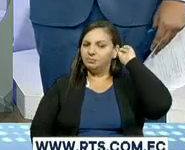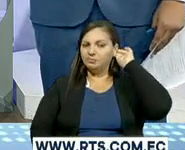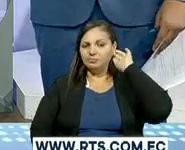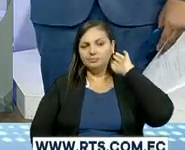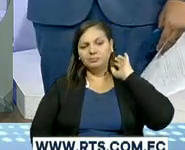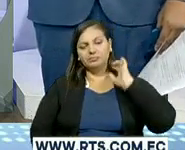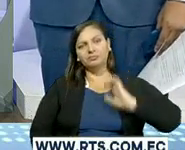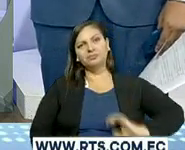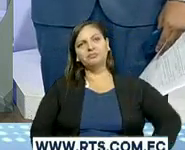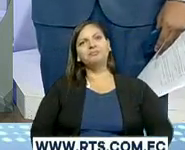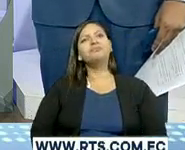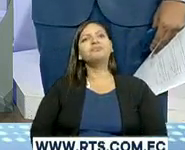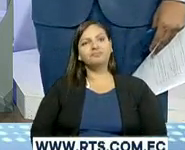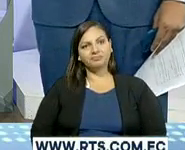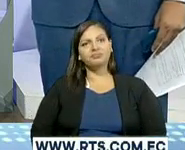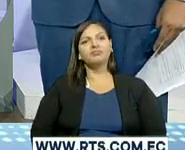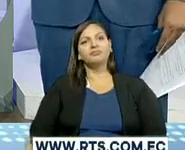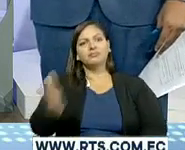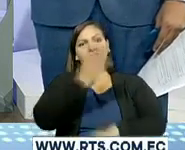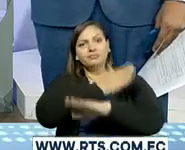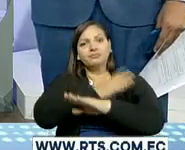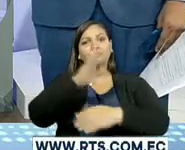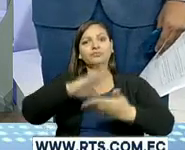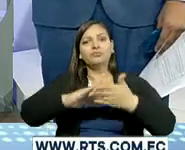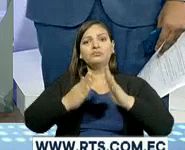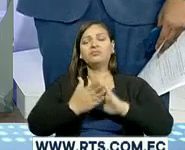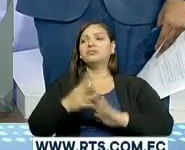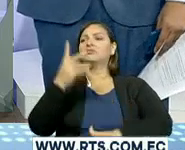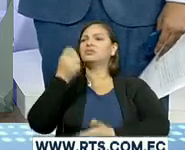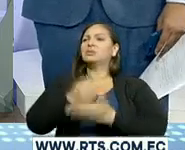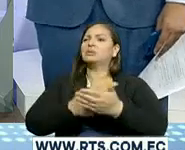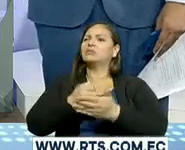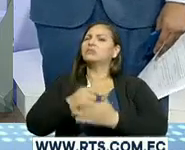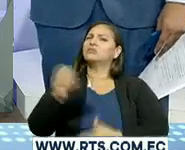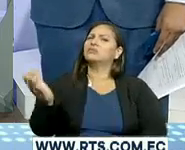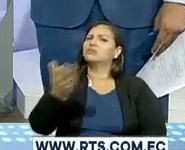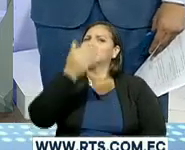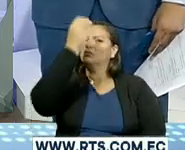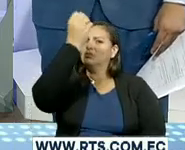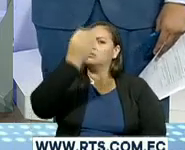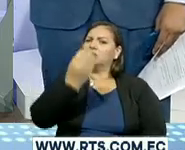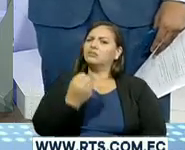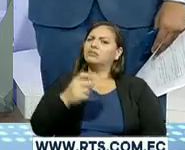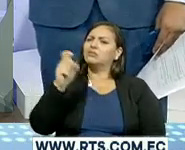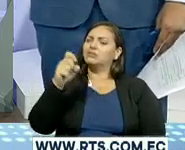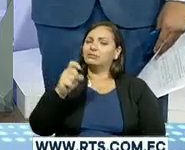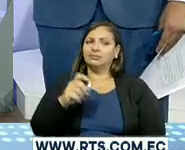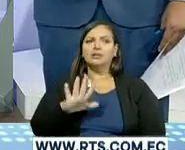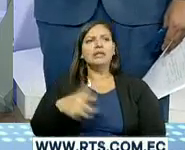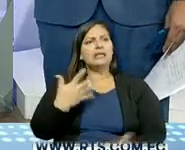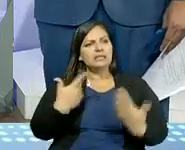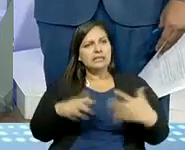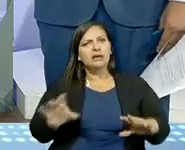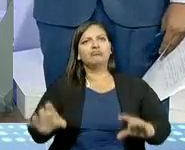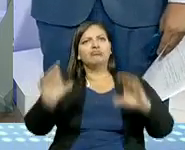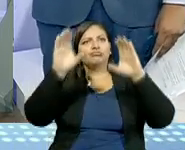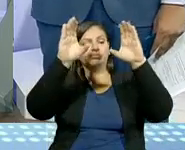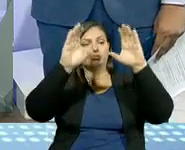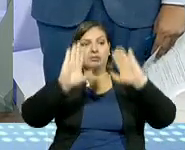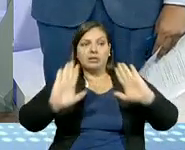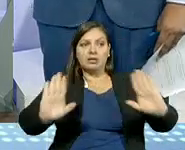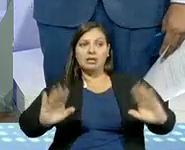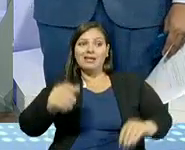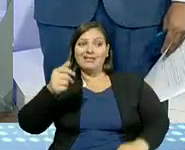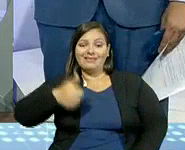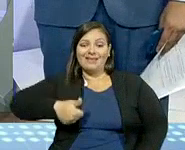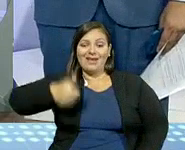la ciudadanía que se ponga ahí un semáforo precisamente para evitar aquello. Pero también estoy totalmente de acuerdo con lo que dice el señor Alama. Acá, si es que